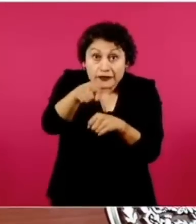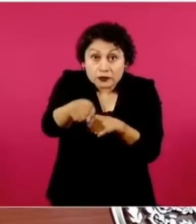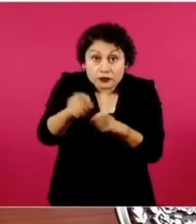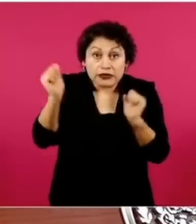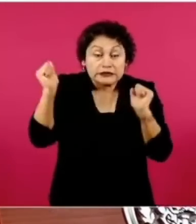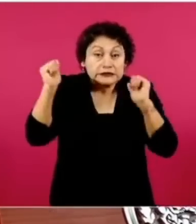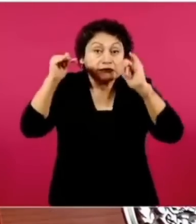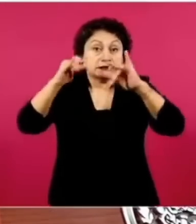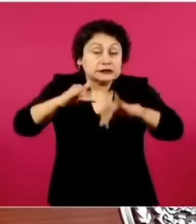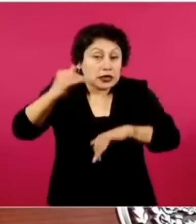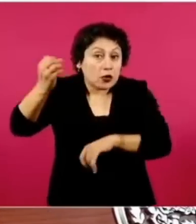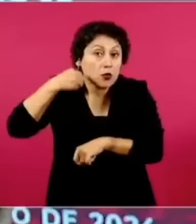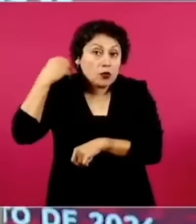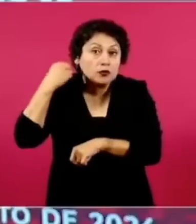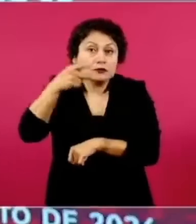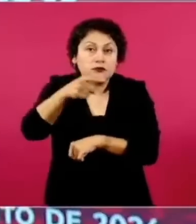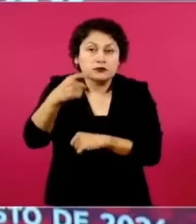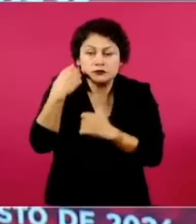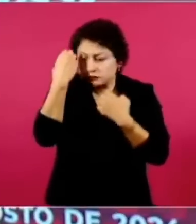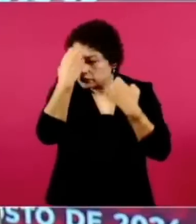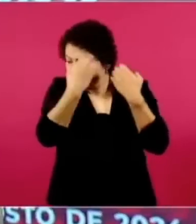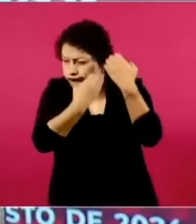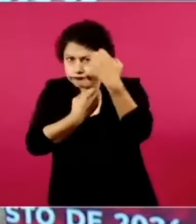y explicarlos,